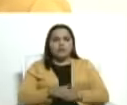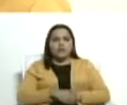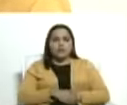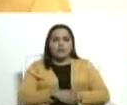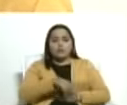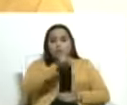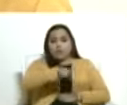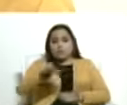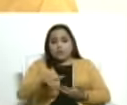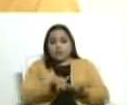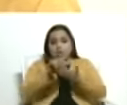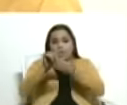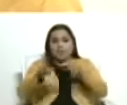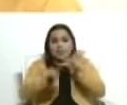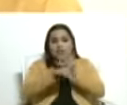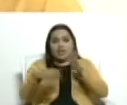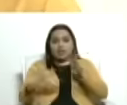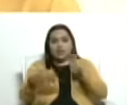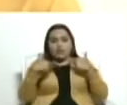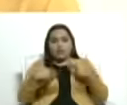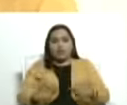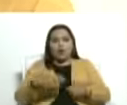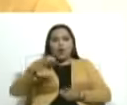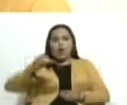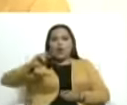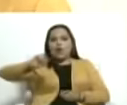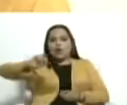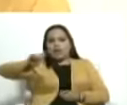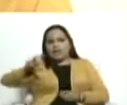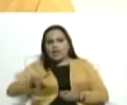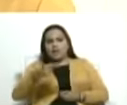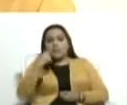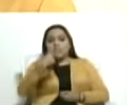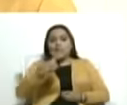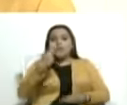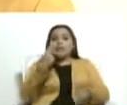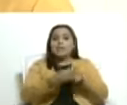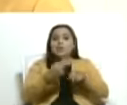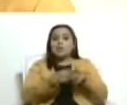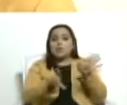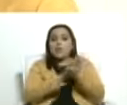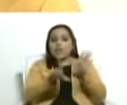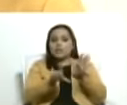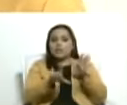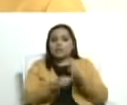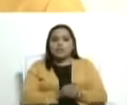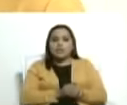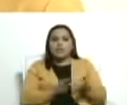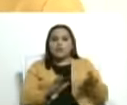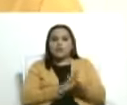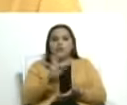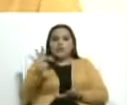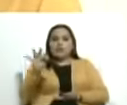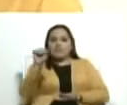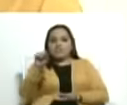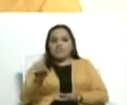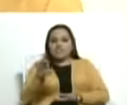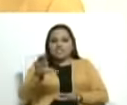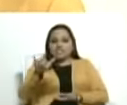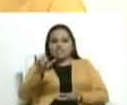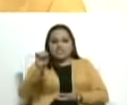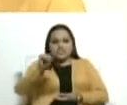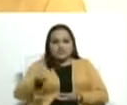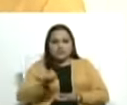derechos humanos y ONG tildan de peligrosa la ley contra el fascismo. Aseguran que esto